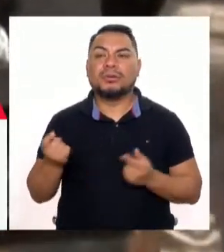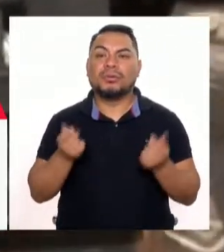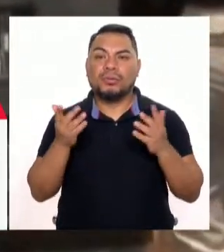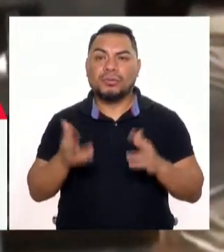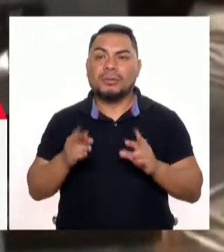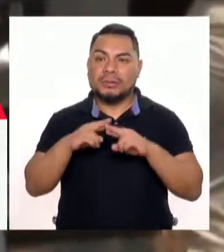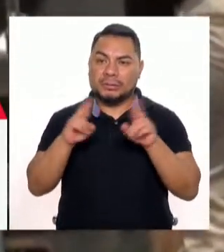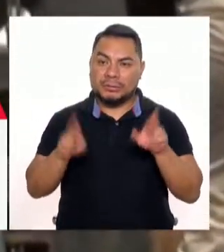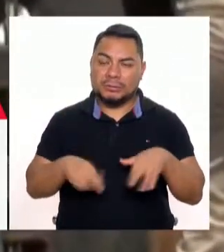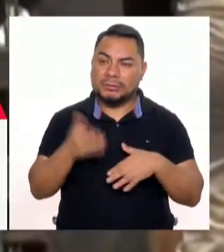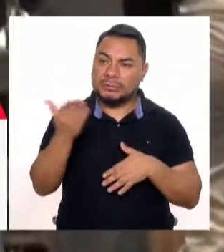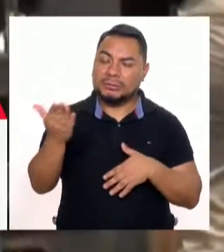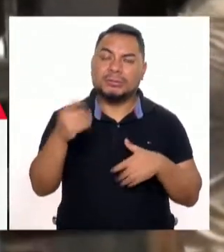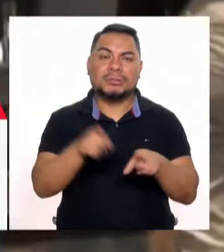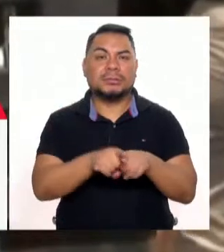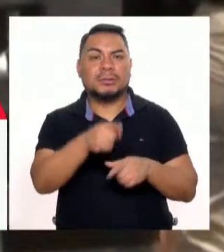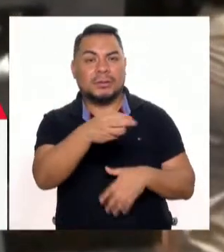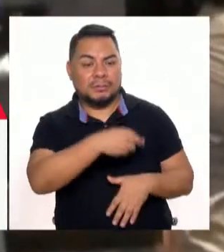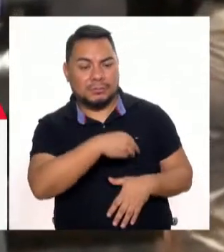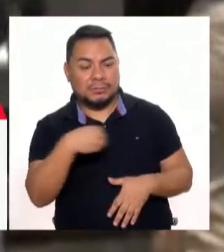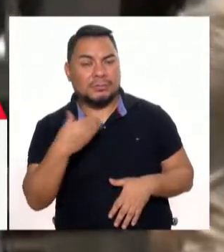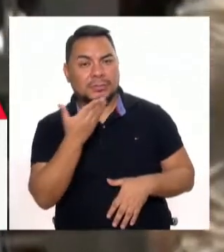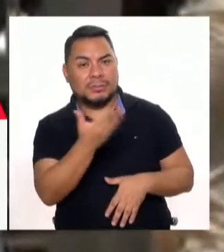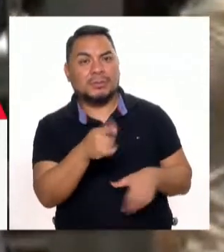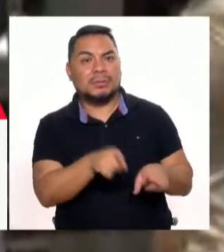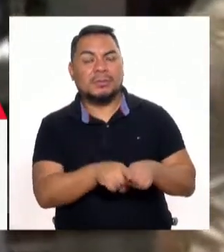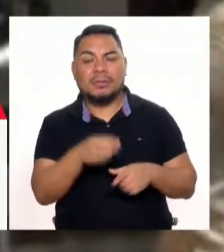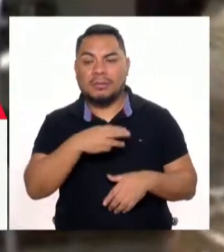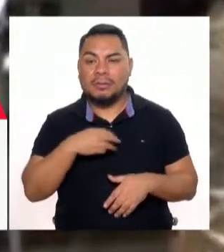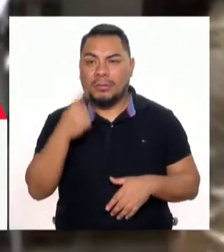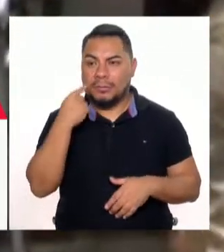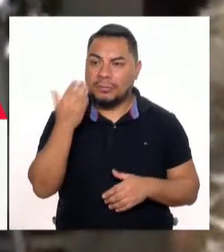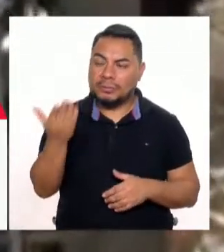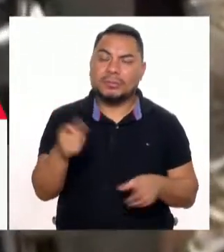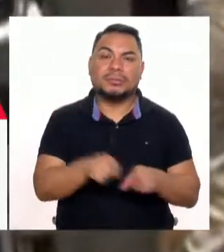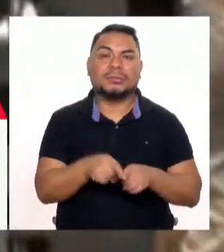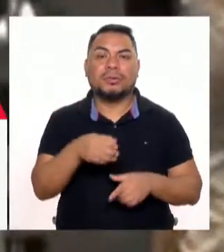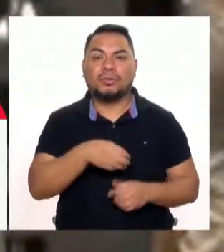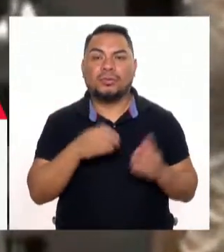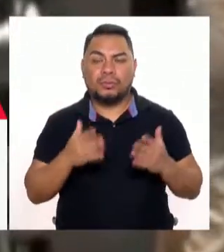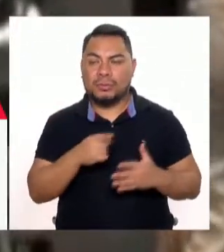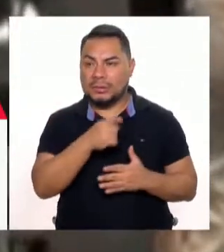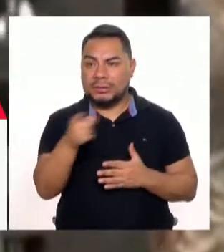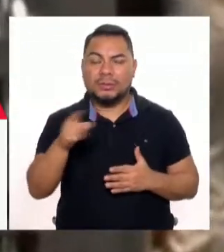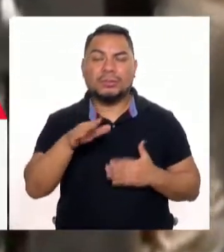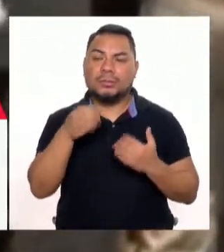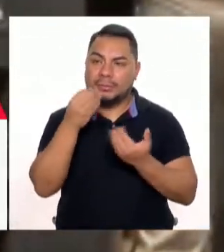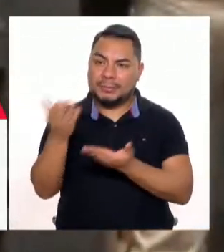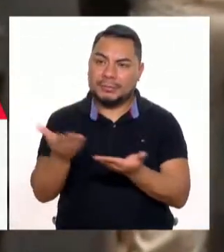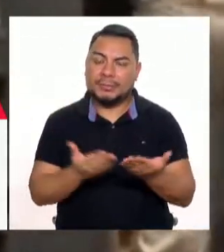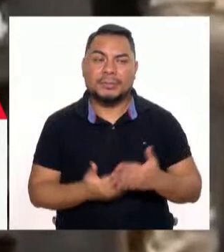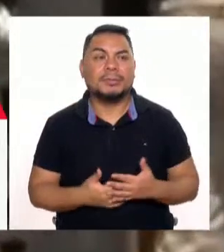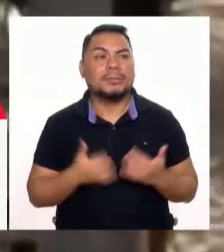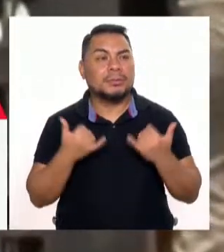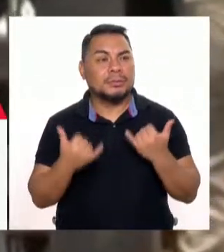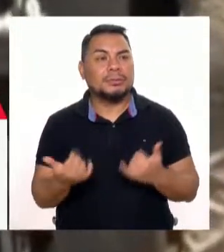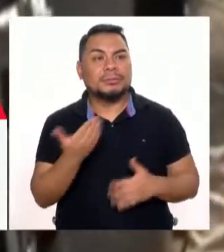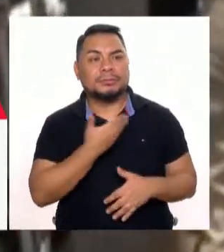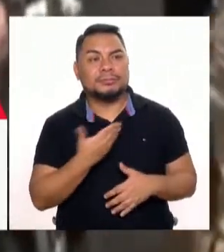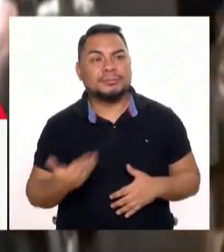gobernador regional a la ministra al ministro al congresista hoy señora presidenta